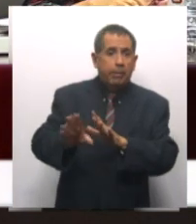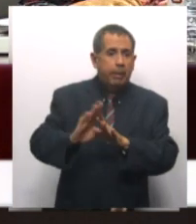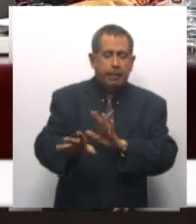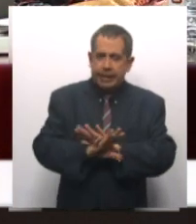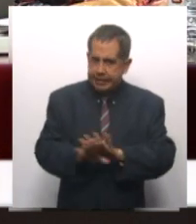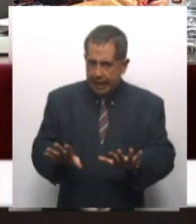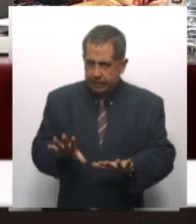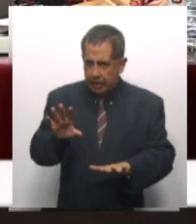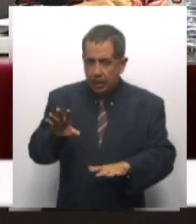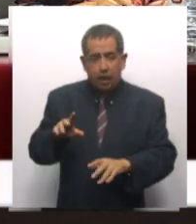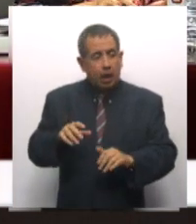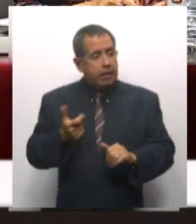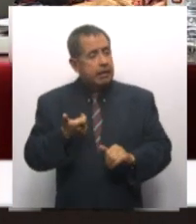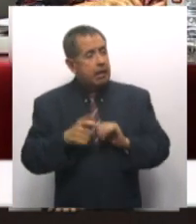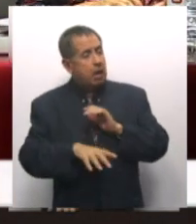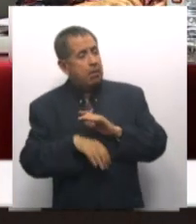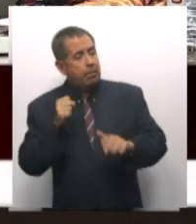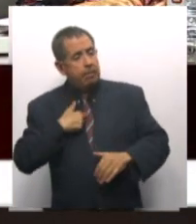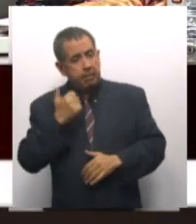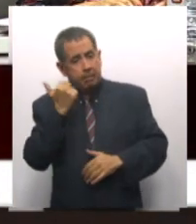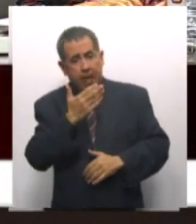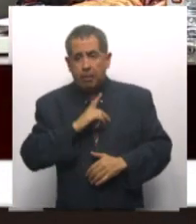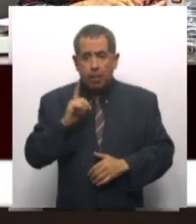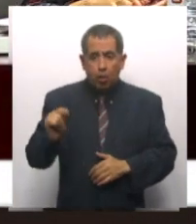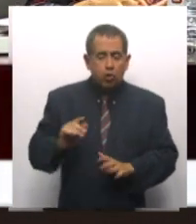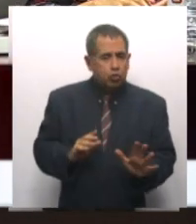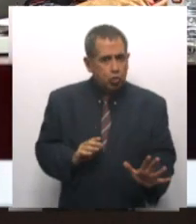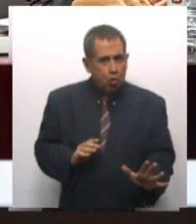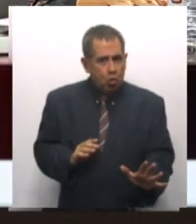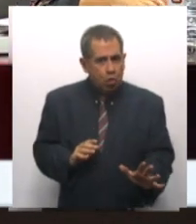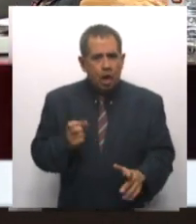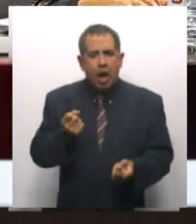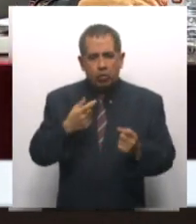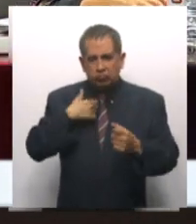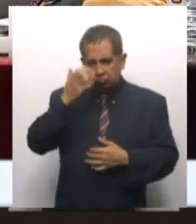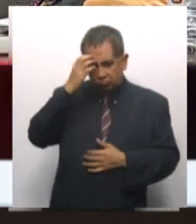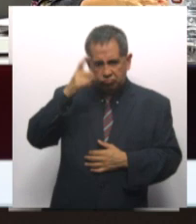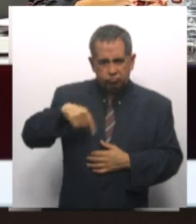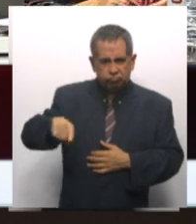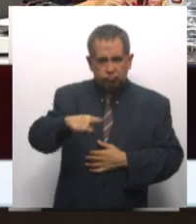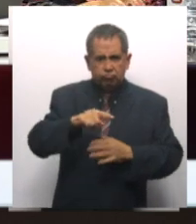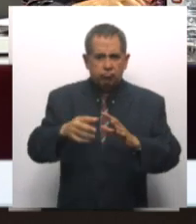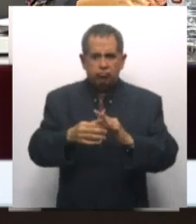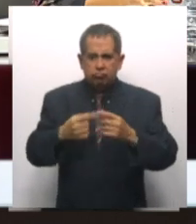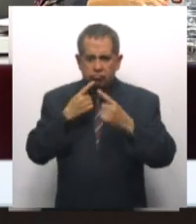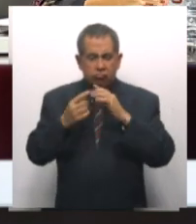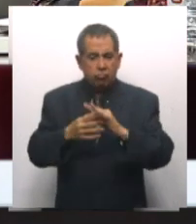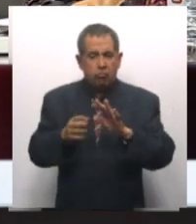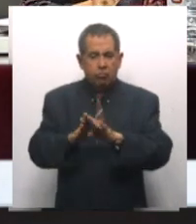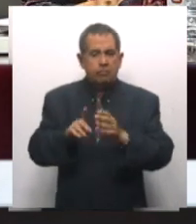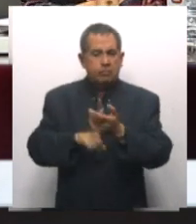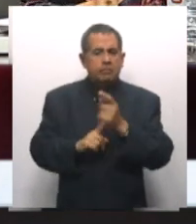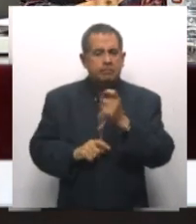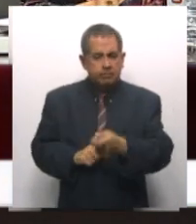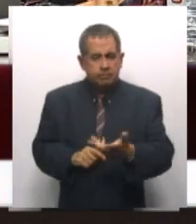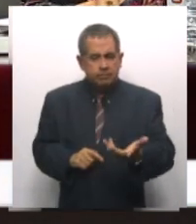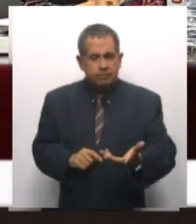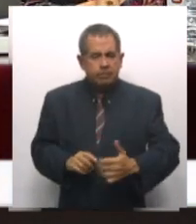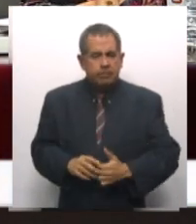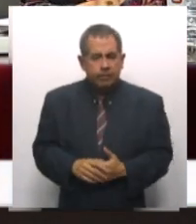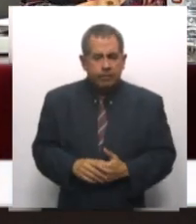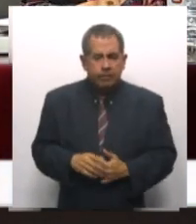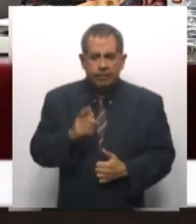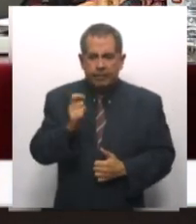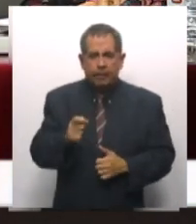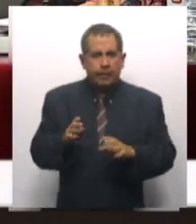que se quede con el dinero de los mexicanos, como ciertos personajes, Romero de Champs, Emilio Lozoya, Collado.